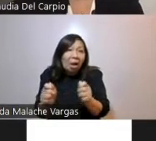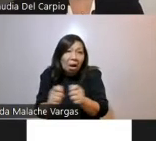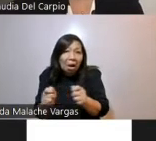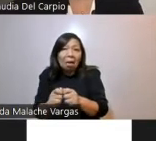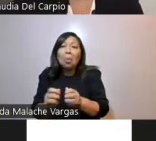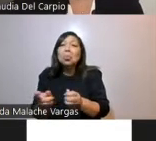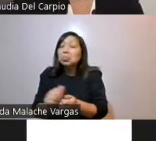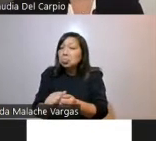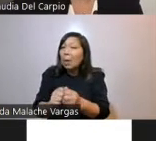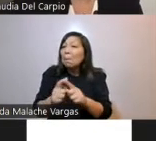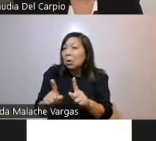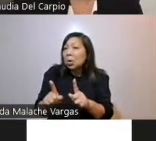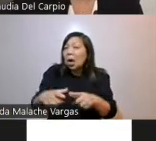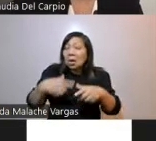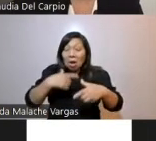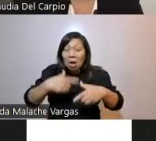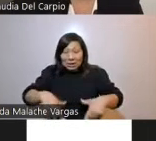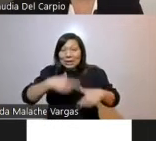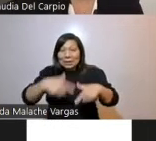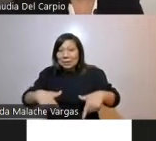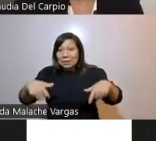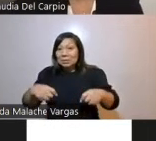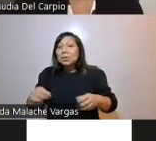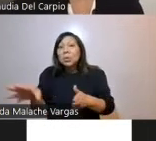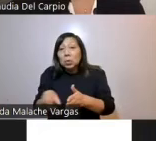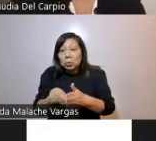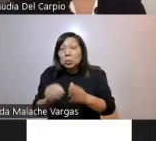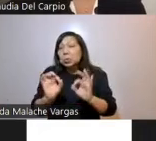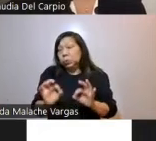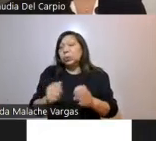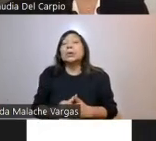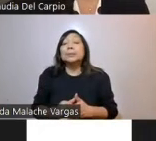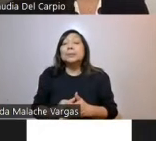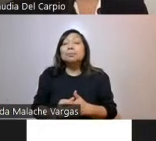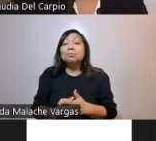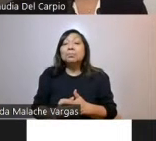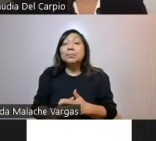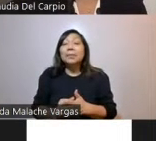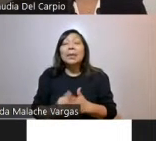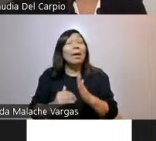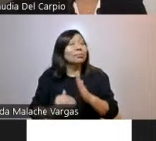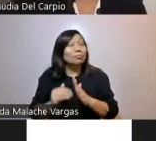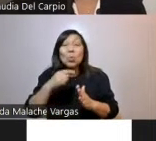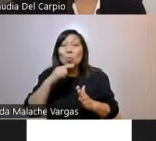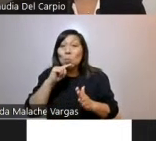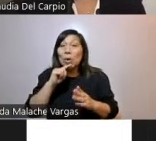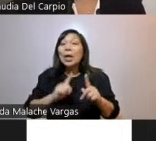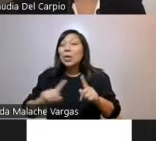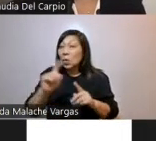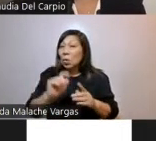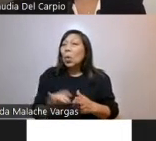lavables y con los calzones o ropa interior absorbentes. La gran mayoría de mujeres todavía, sin embargo,